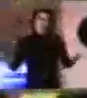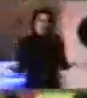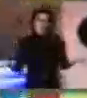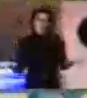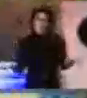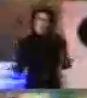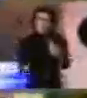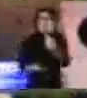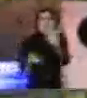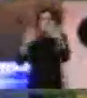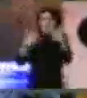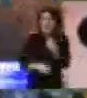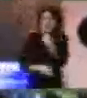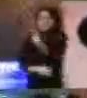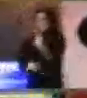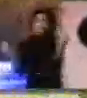qué